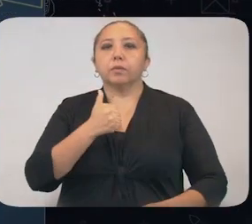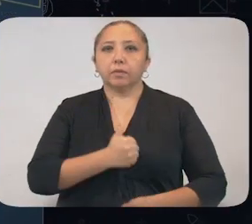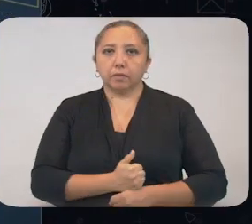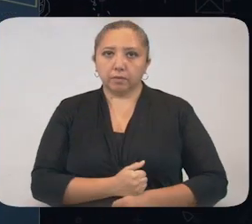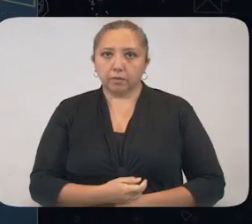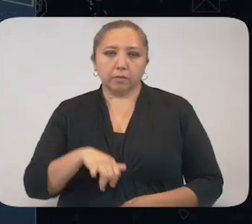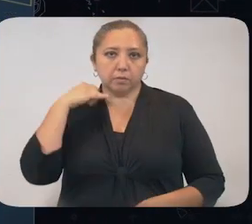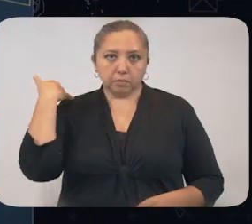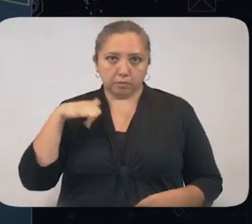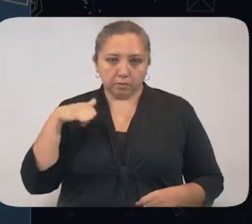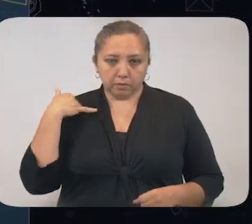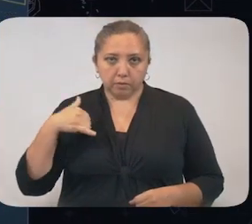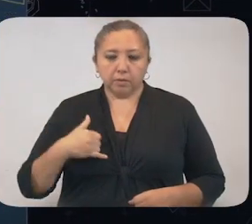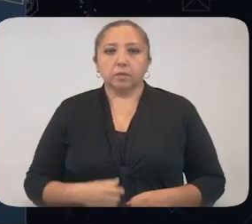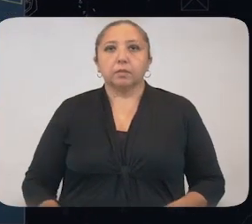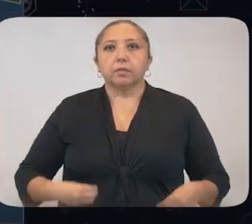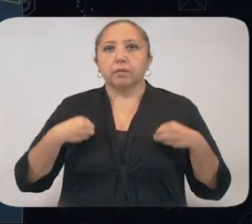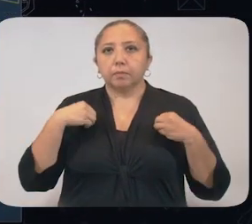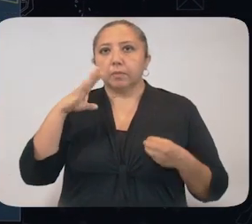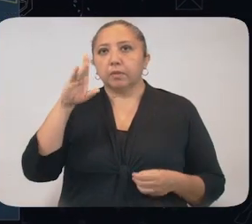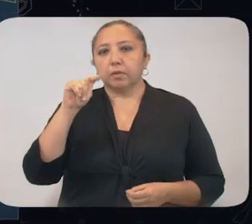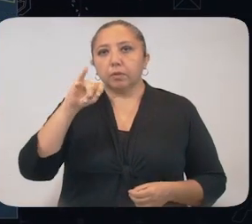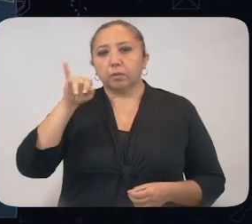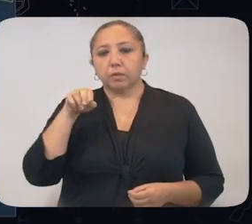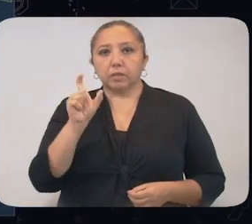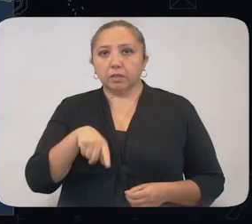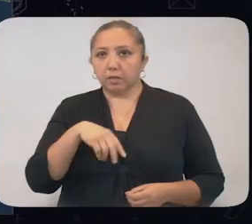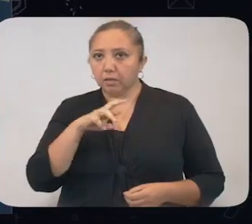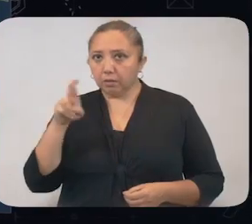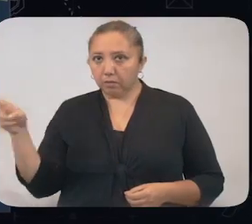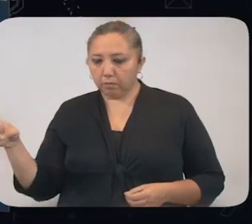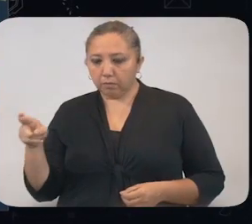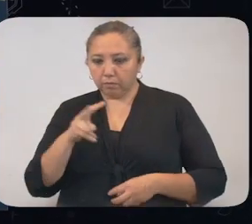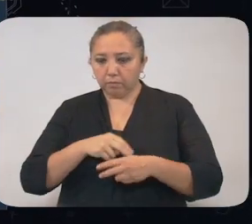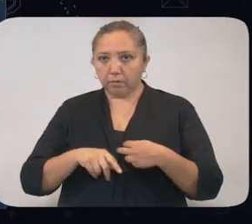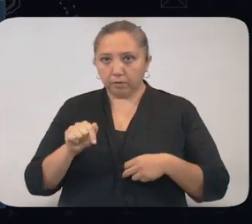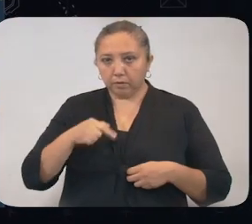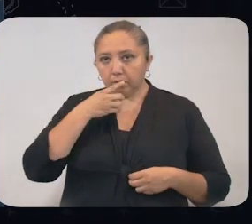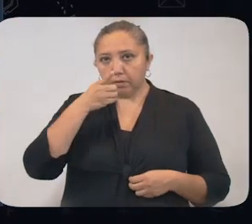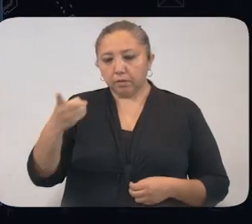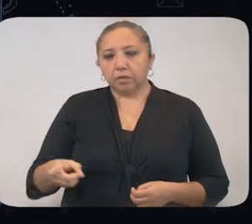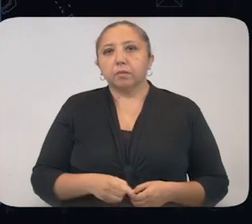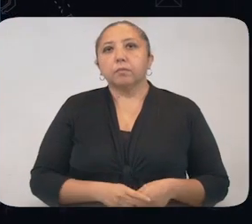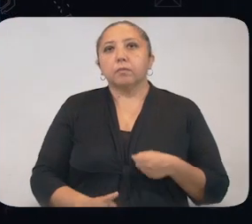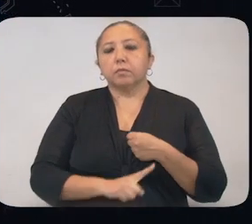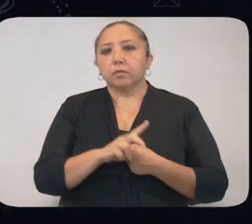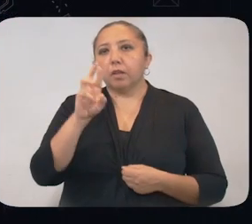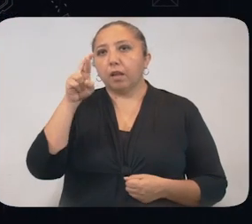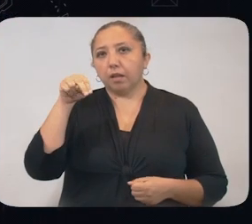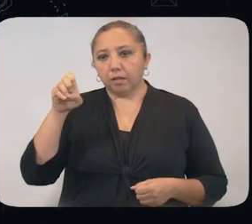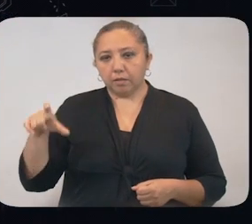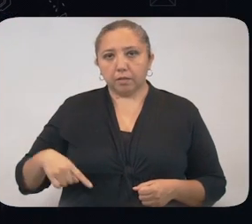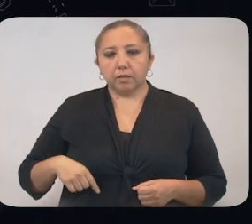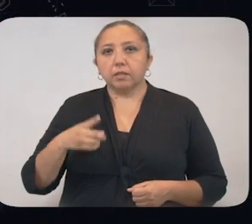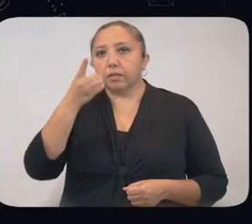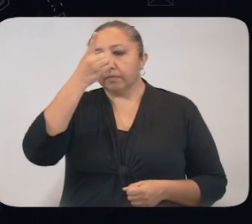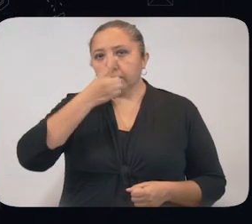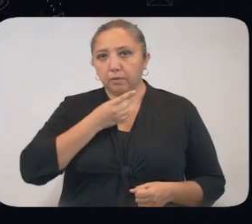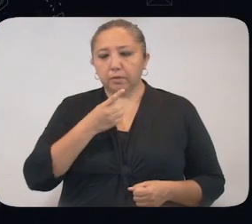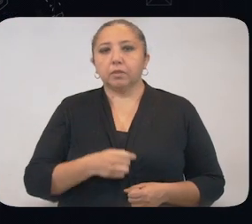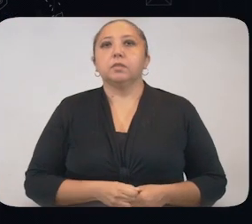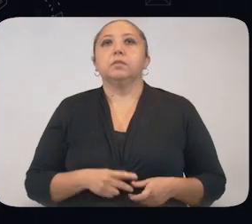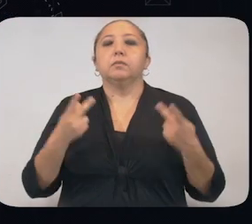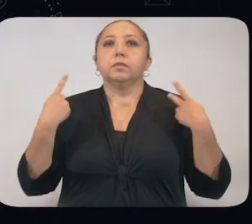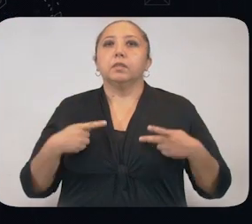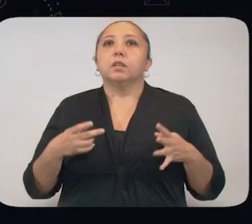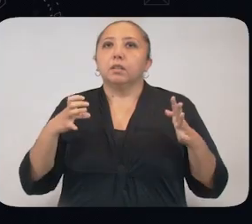originaria de yucatán y residente de benito juárez quintana roo con antecedentes médicos de insuficiencia renal crónica y diabetes sus